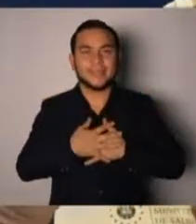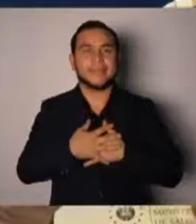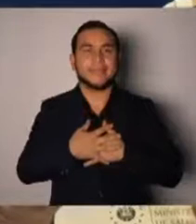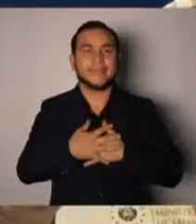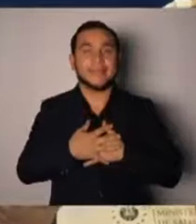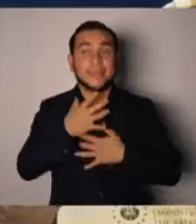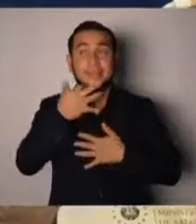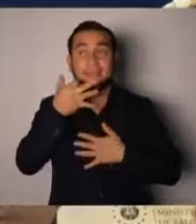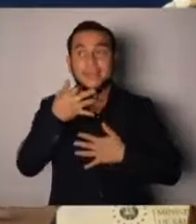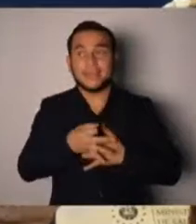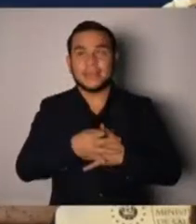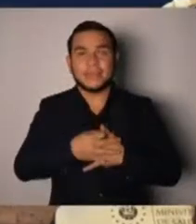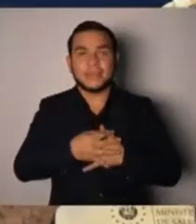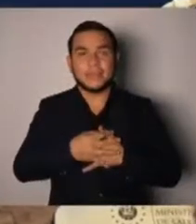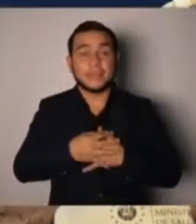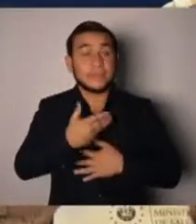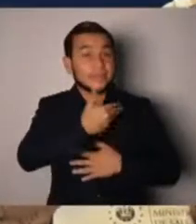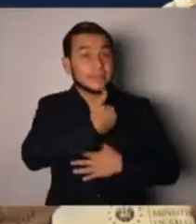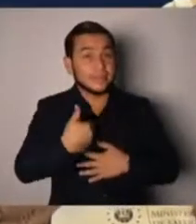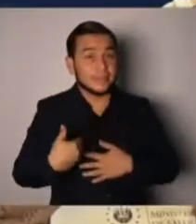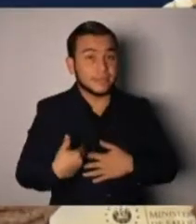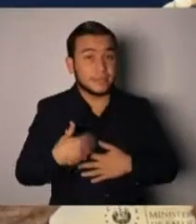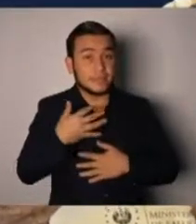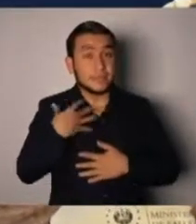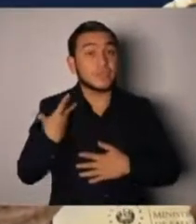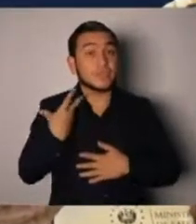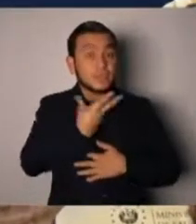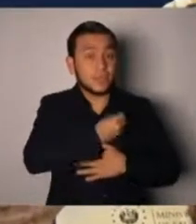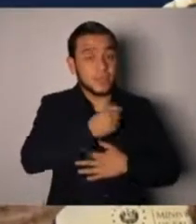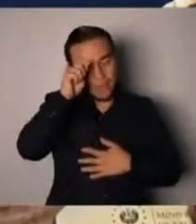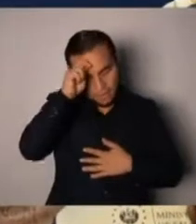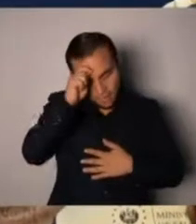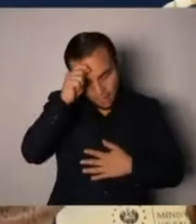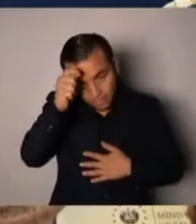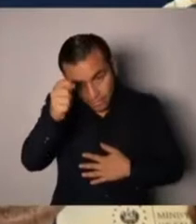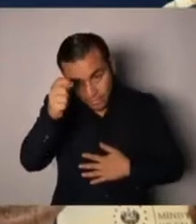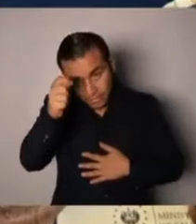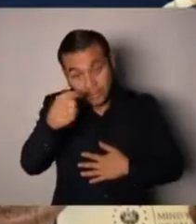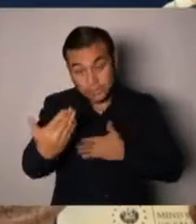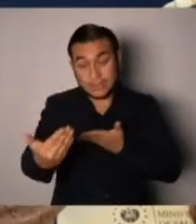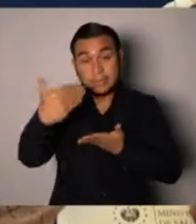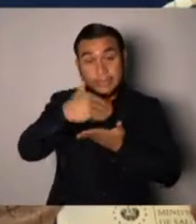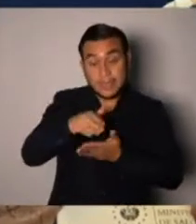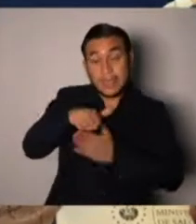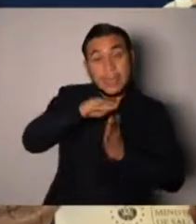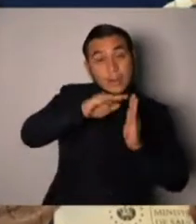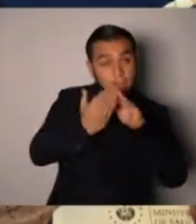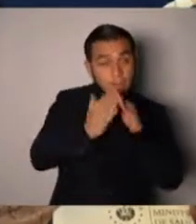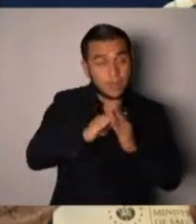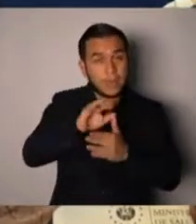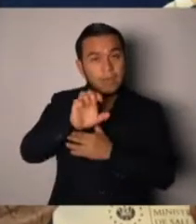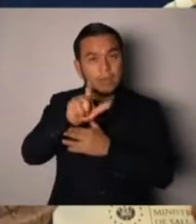de verdad presidente es para nosotros un honor tenerle aquí en nuestra comunidad